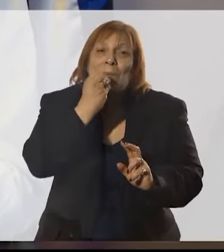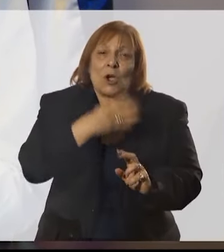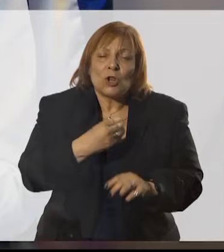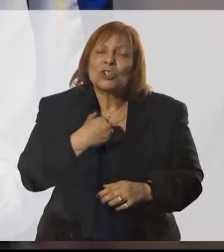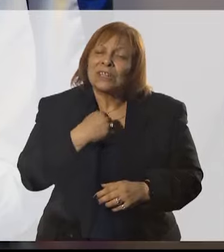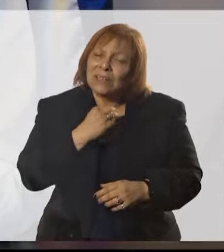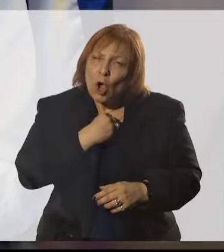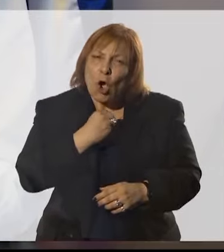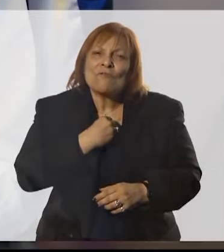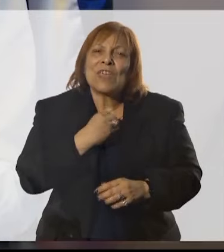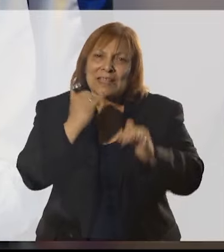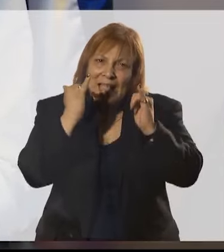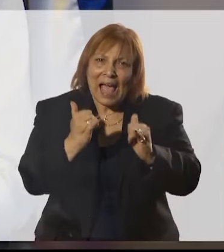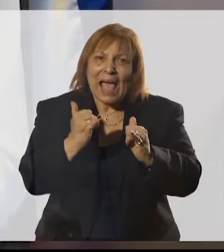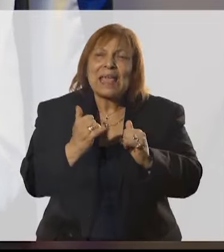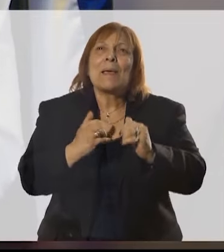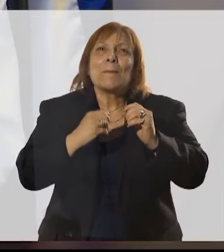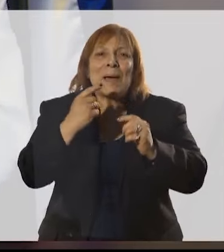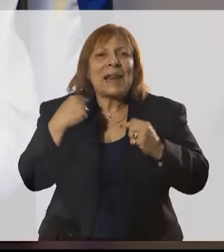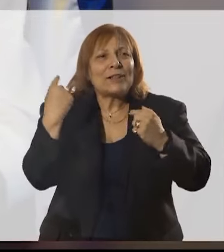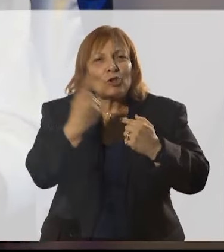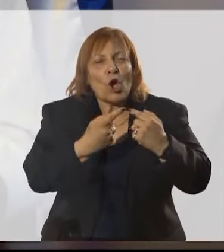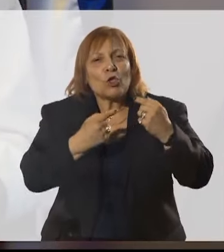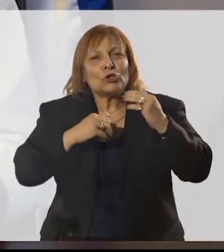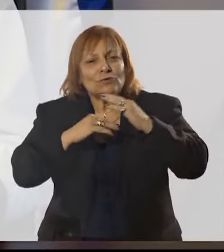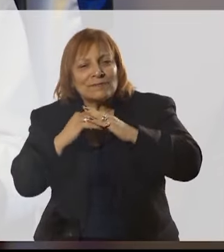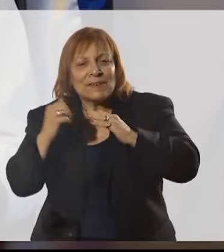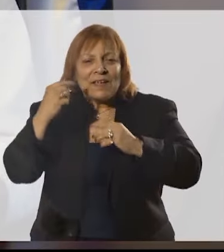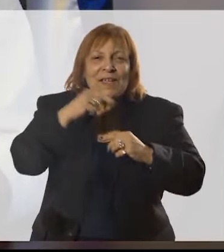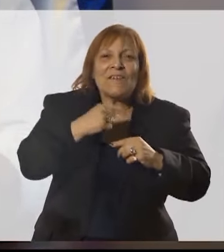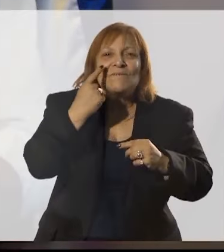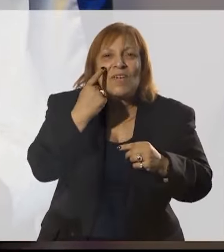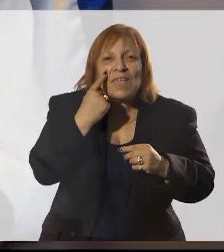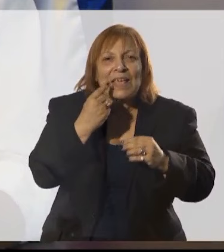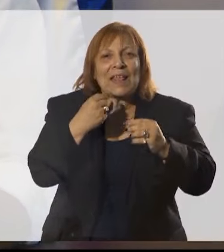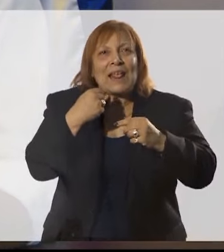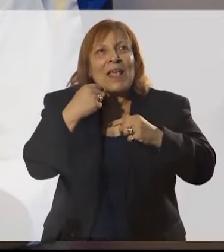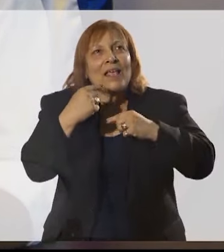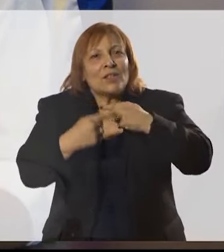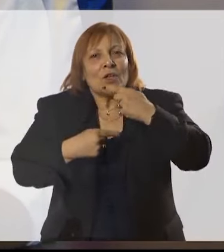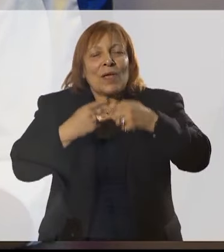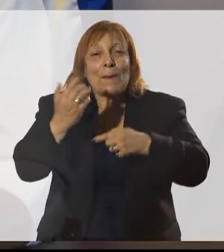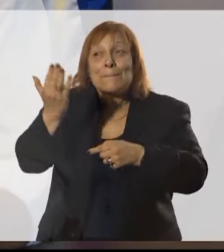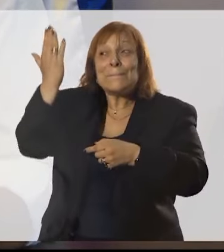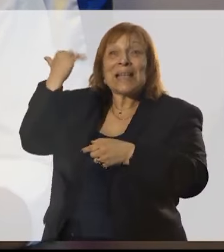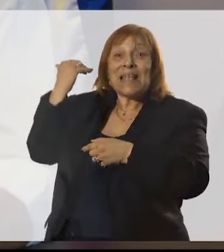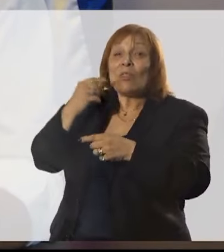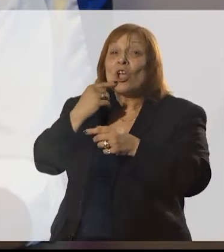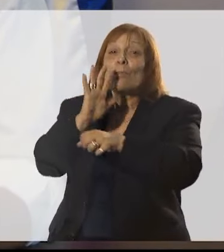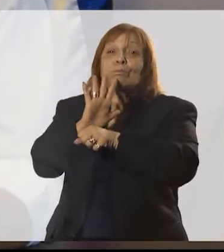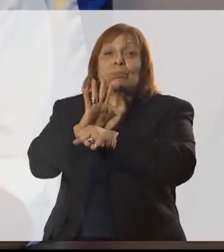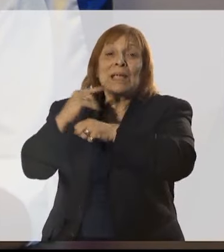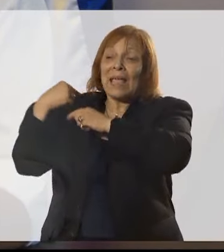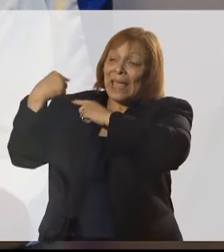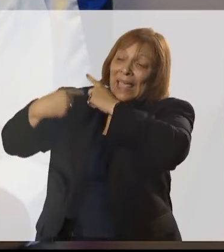mejor y confiamos en nuestra capacidad para construirlo en nuestro oficio de vivir el pasado es